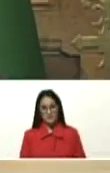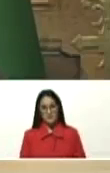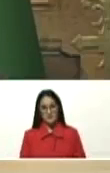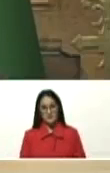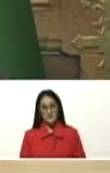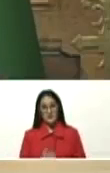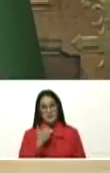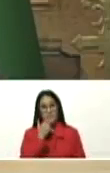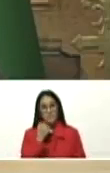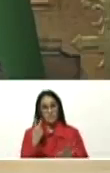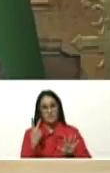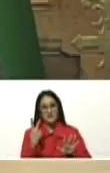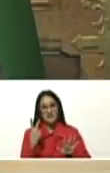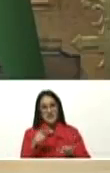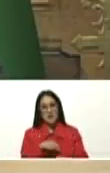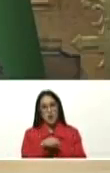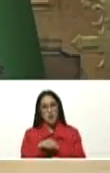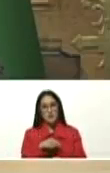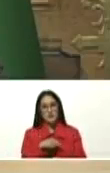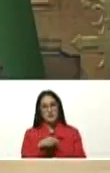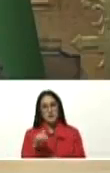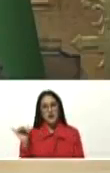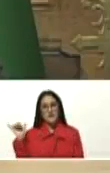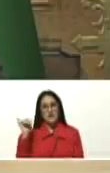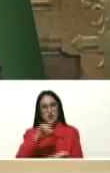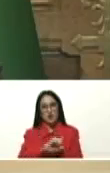apenas 7 horas en avión,